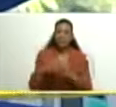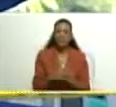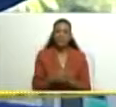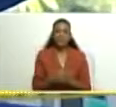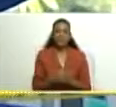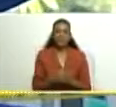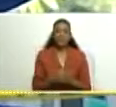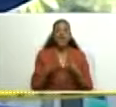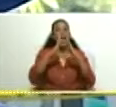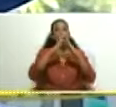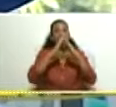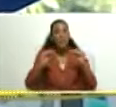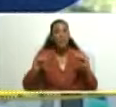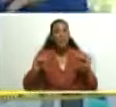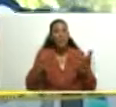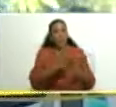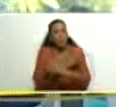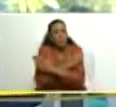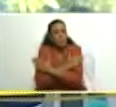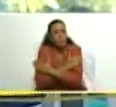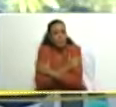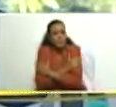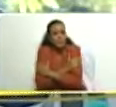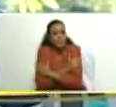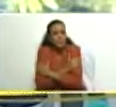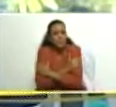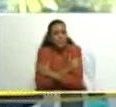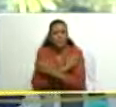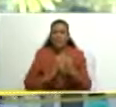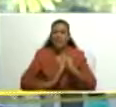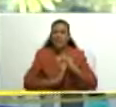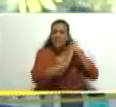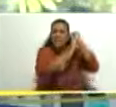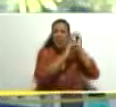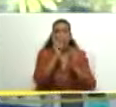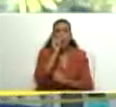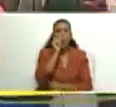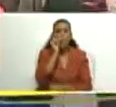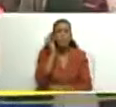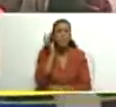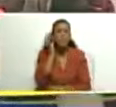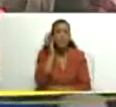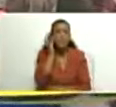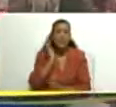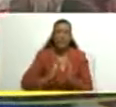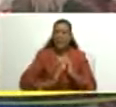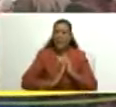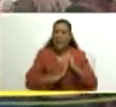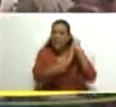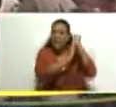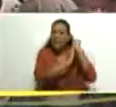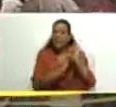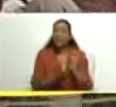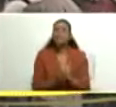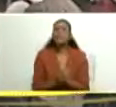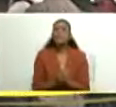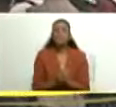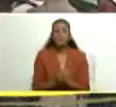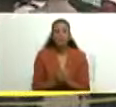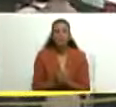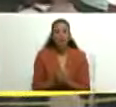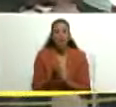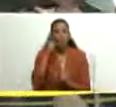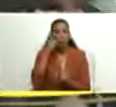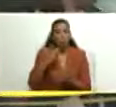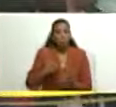Bueno, y a todas y a todos mi abrazo, líderes, lideresas. Yo dije,